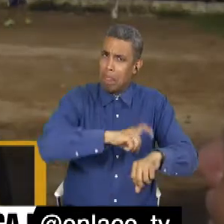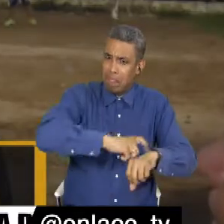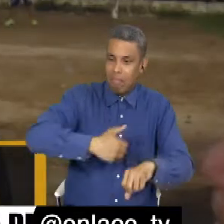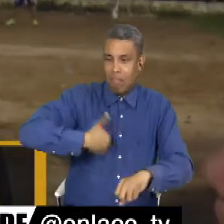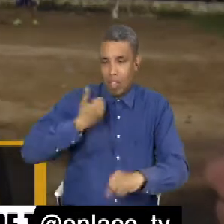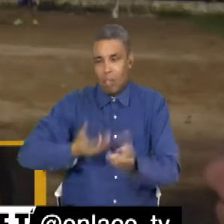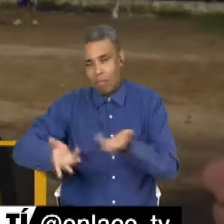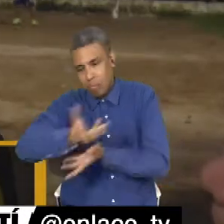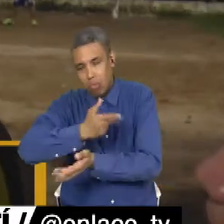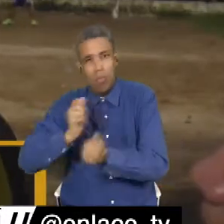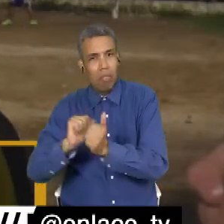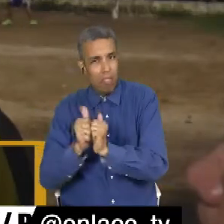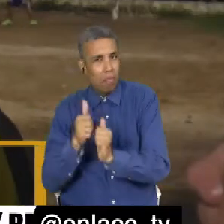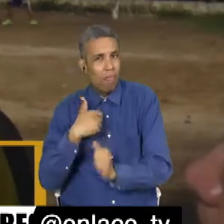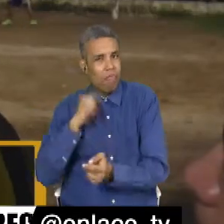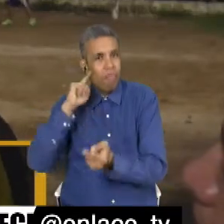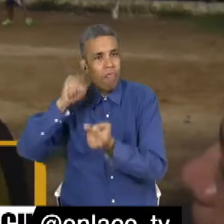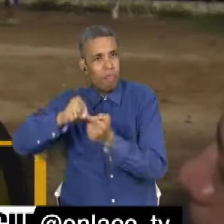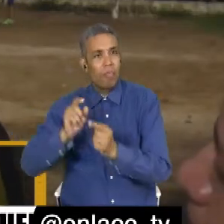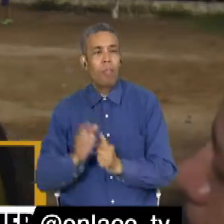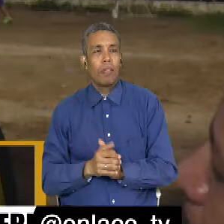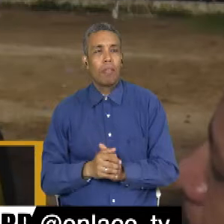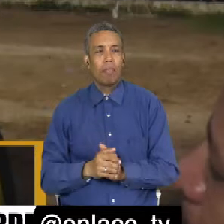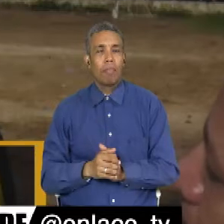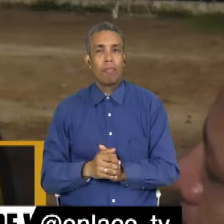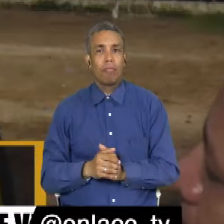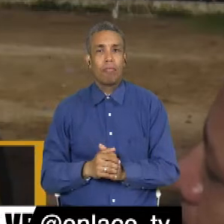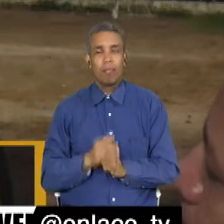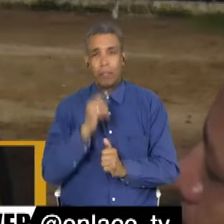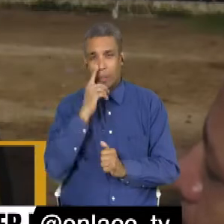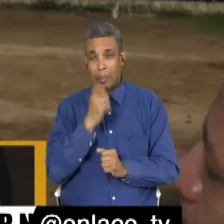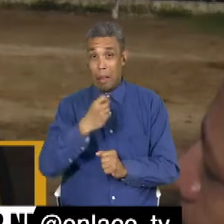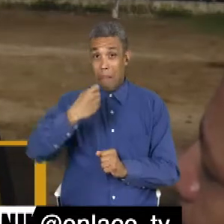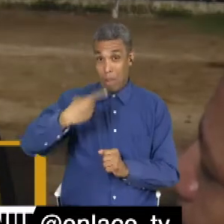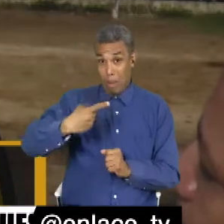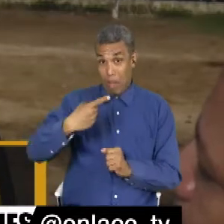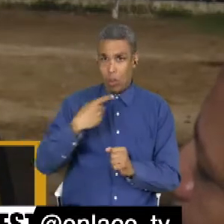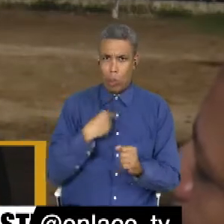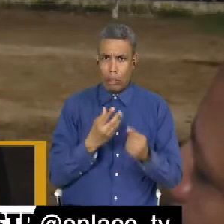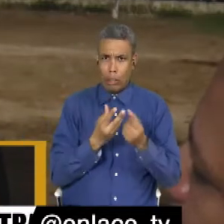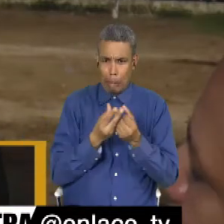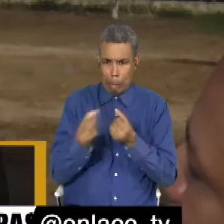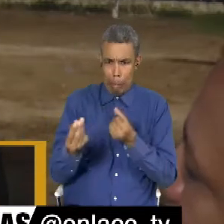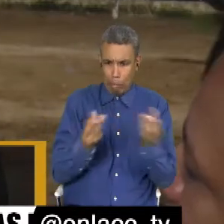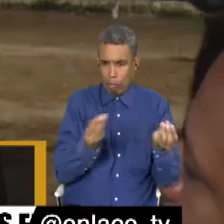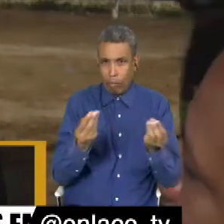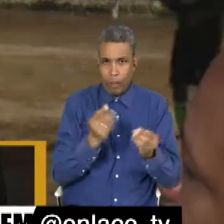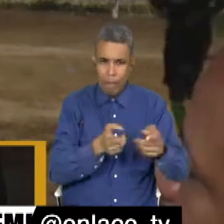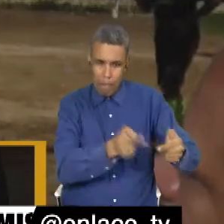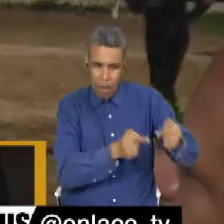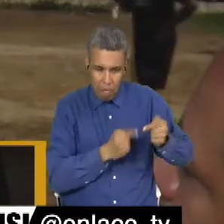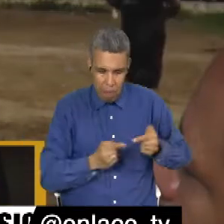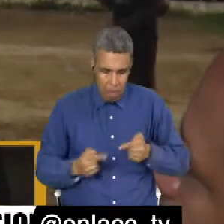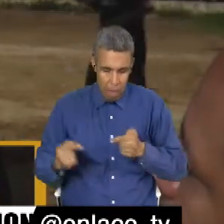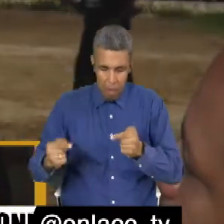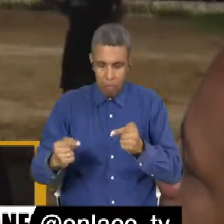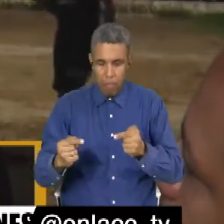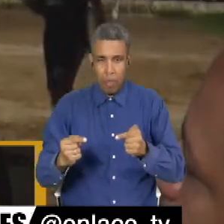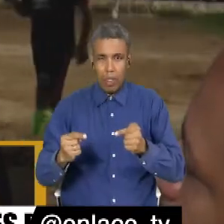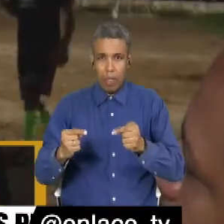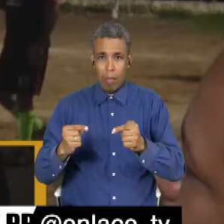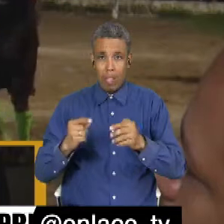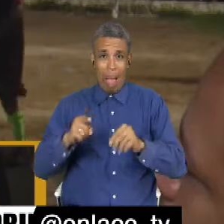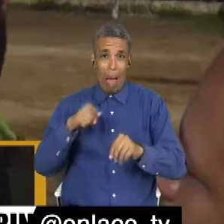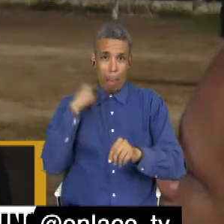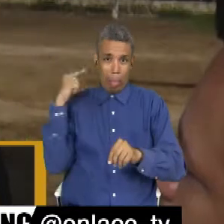nosotros. Son dos vueltas, todos contra todos. En la segunda vuelta sale un equipo, quedan cuatro, jugamos